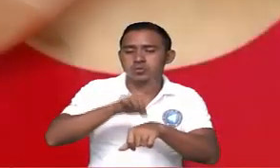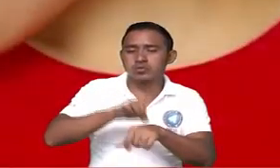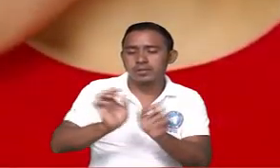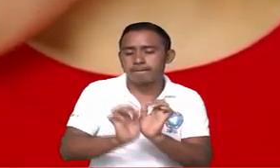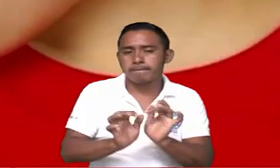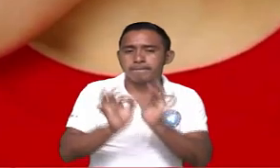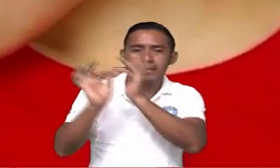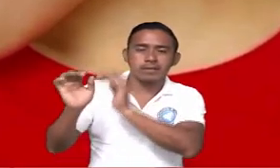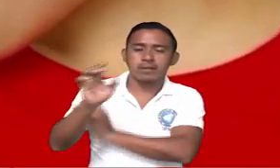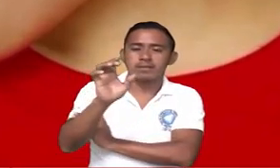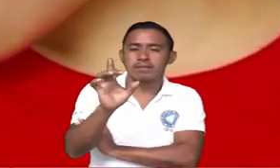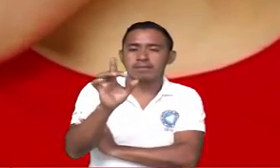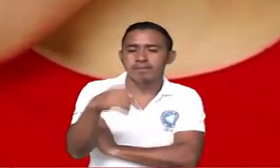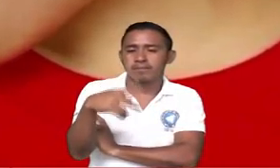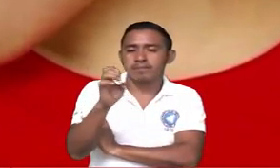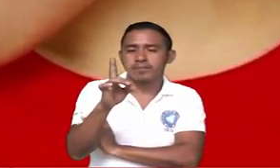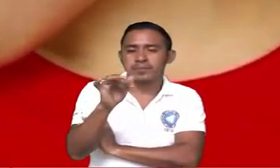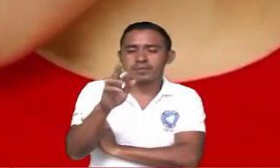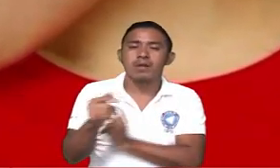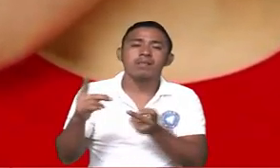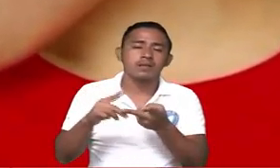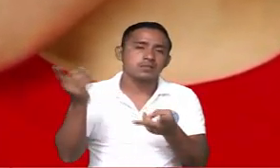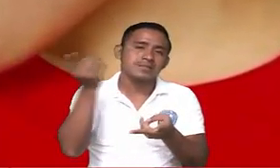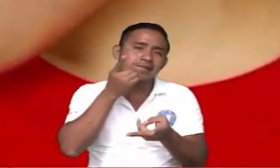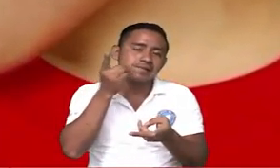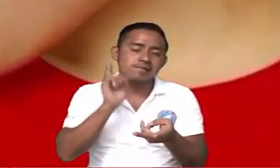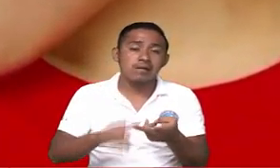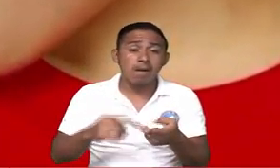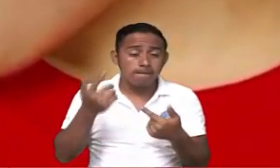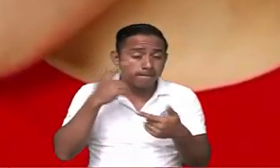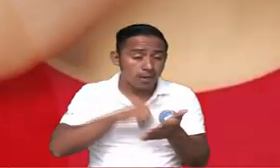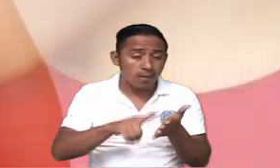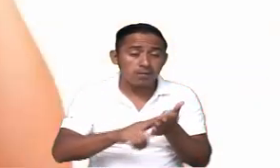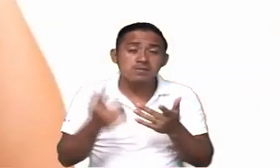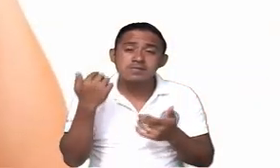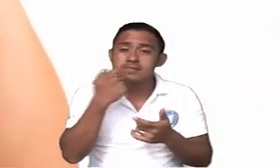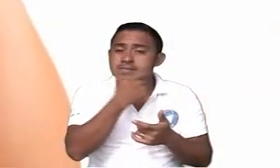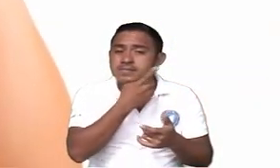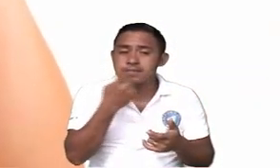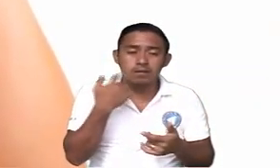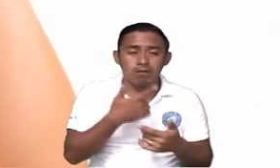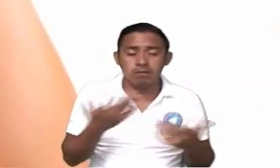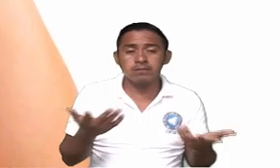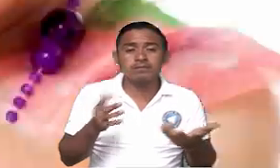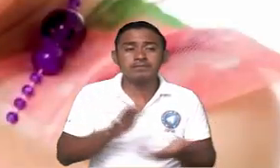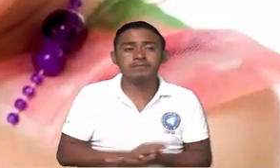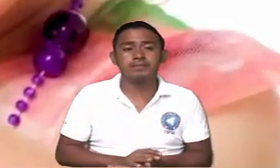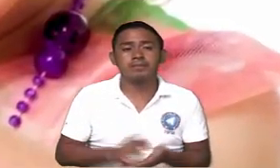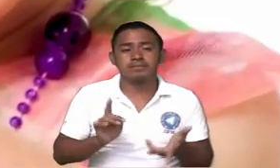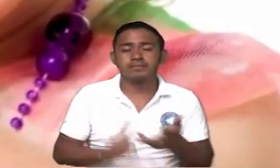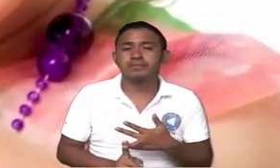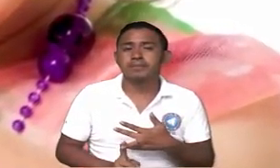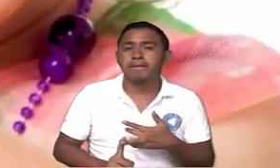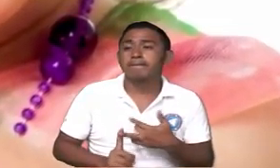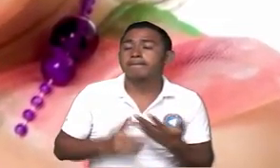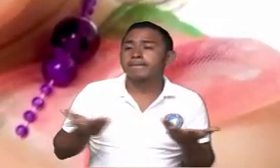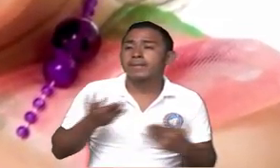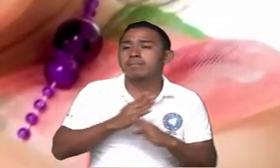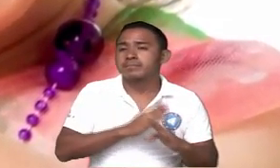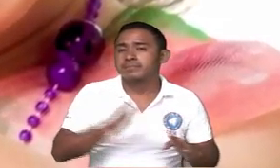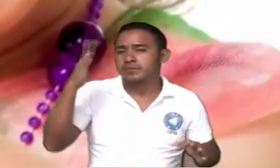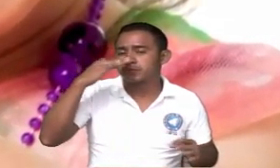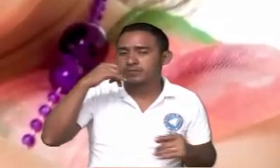acudan al odontólogo para determinar las caries, para hacer limpieza bucal y evitar lo que tengan